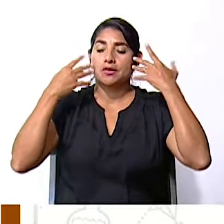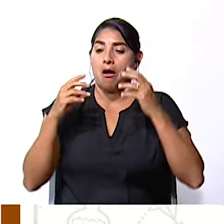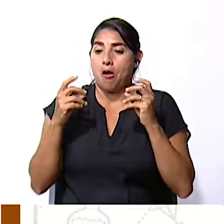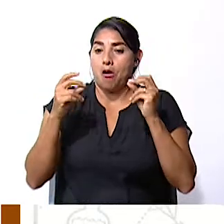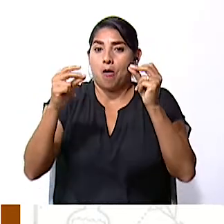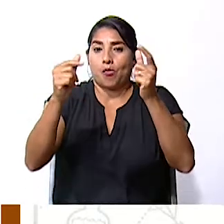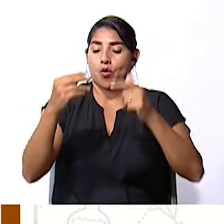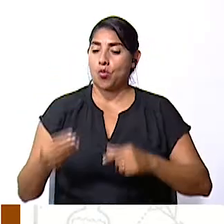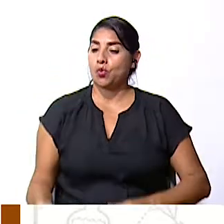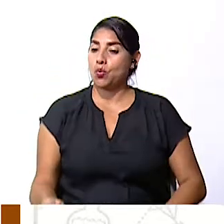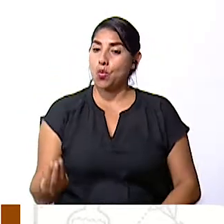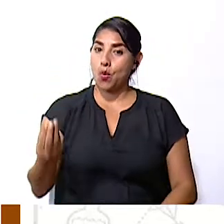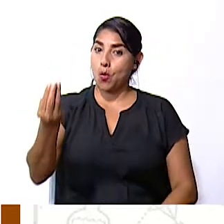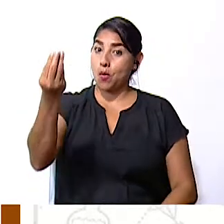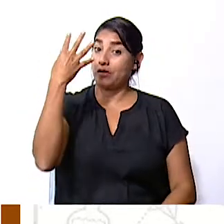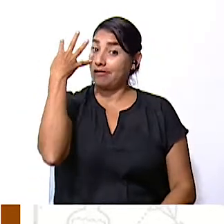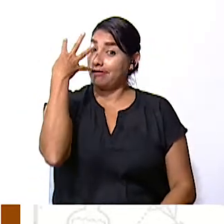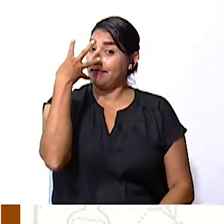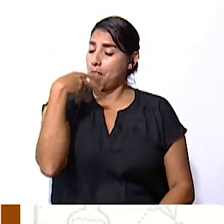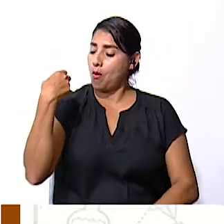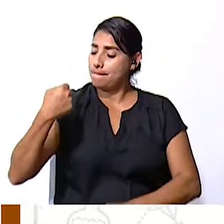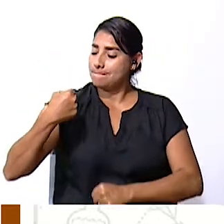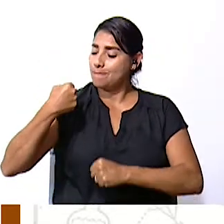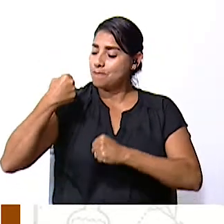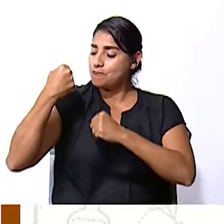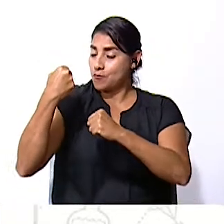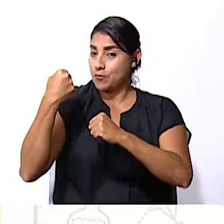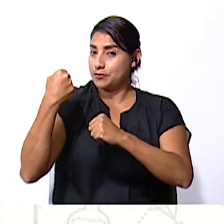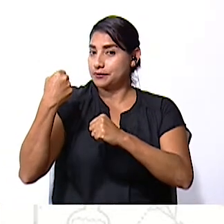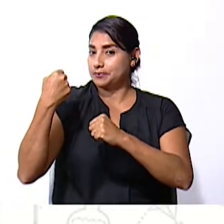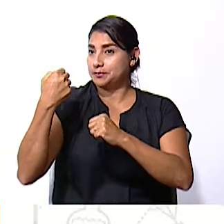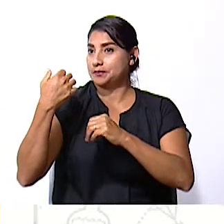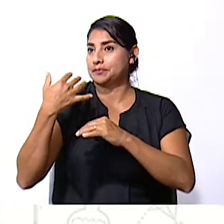un joven guapo y fuerte.